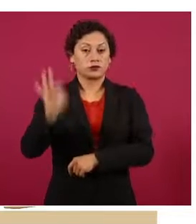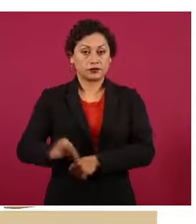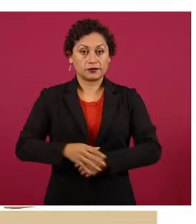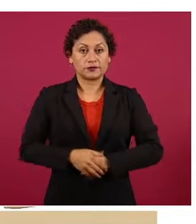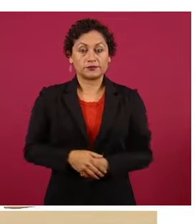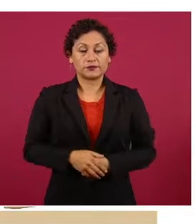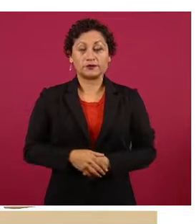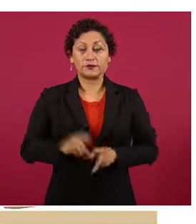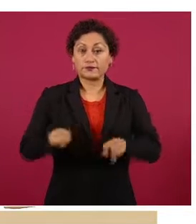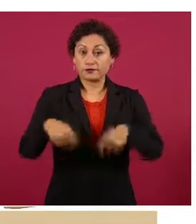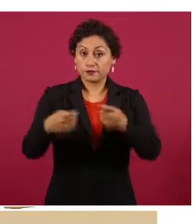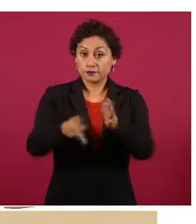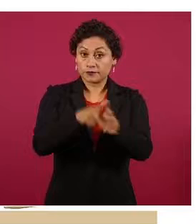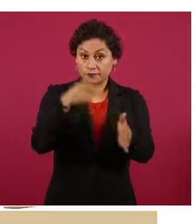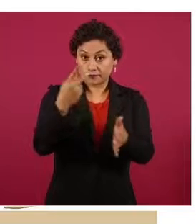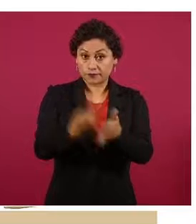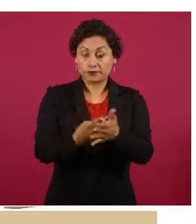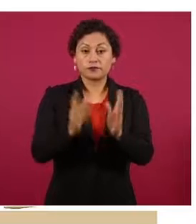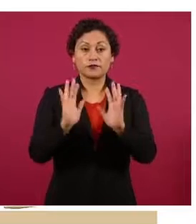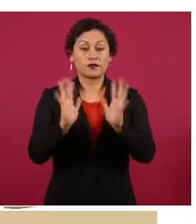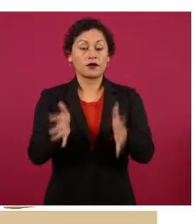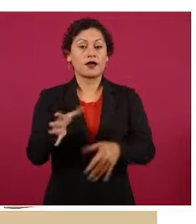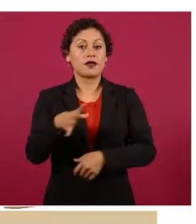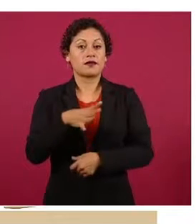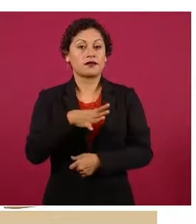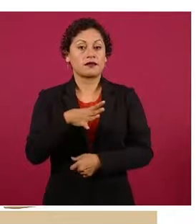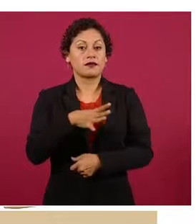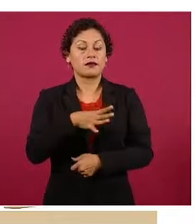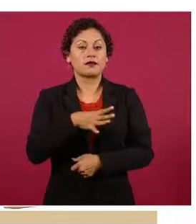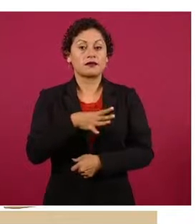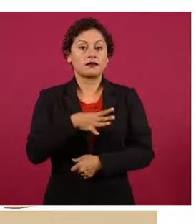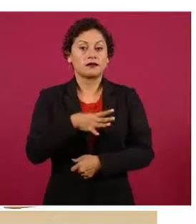proceso de basificación también tenemos ya a